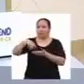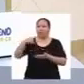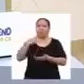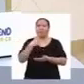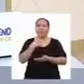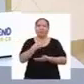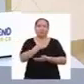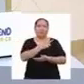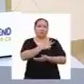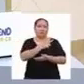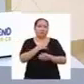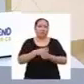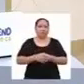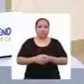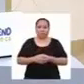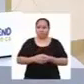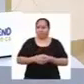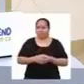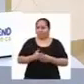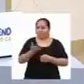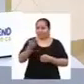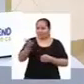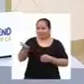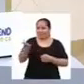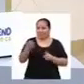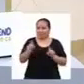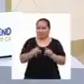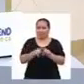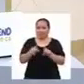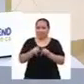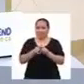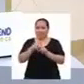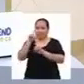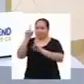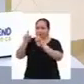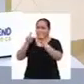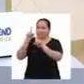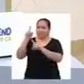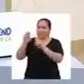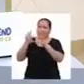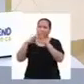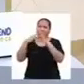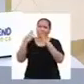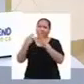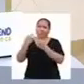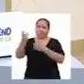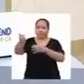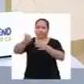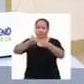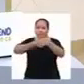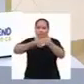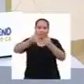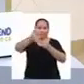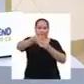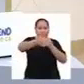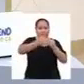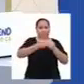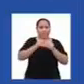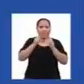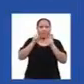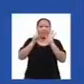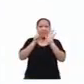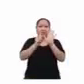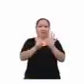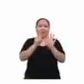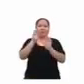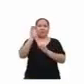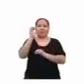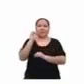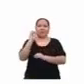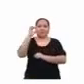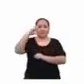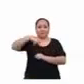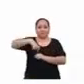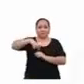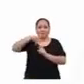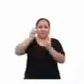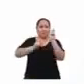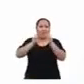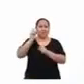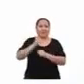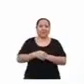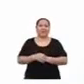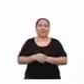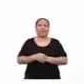grado, que a su vez sumaron a sus familiares y recogimos información de 60 personas. Ahí